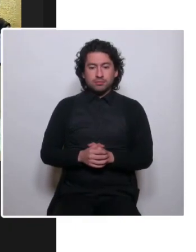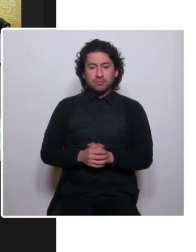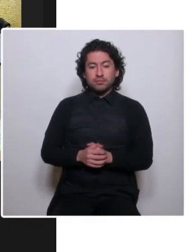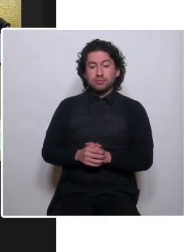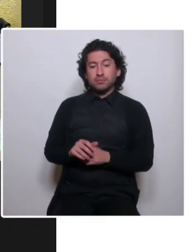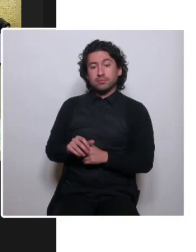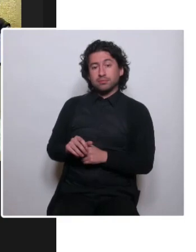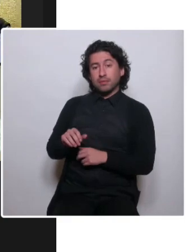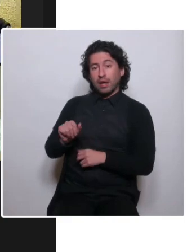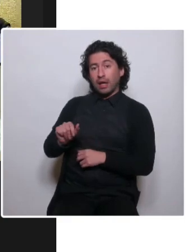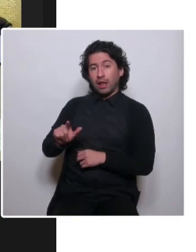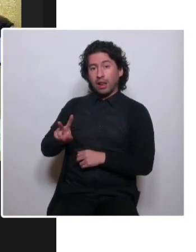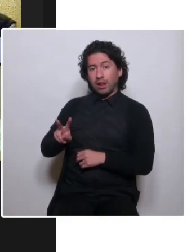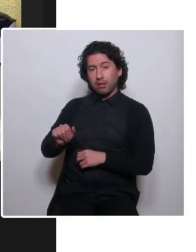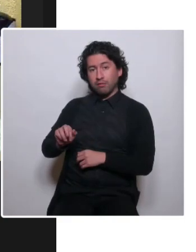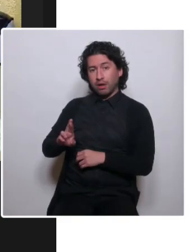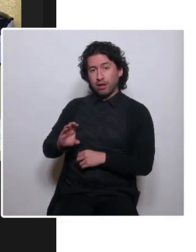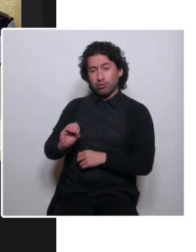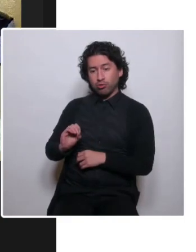Convencional Álvaro Jofré.